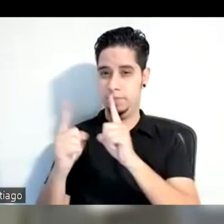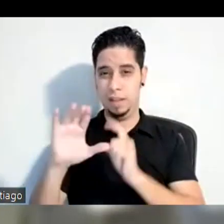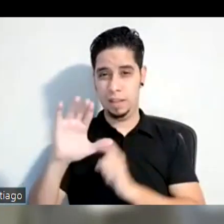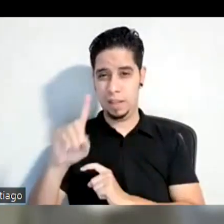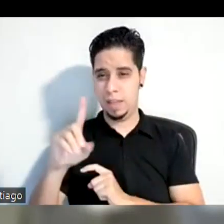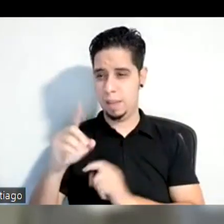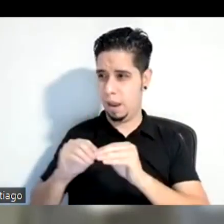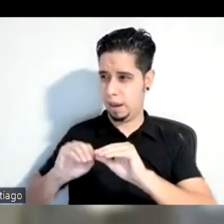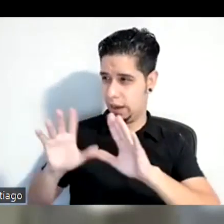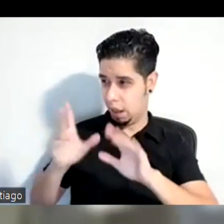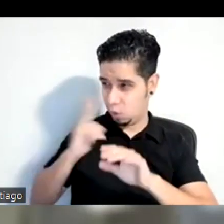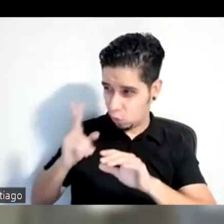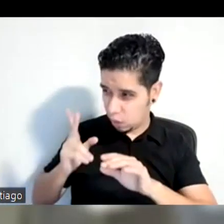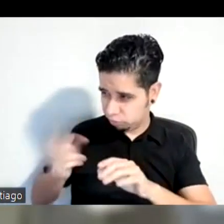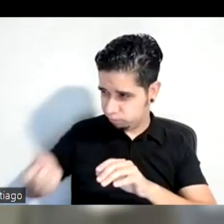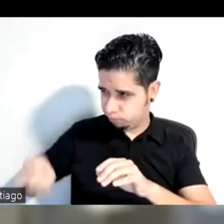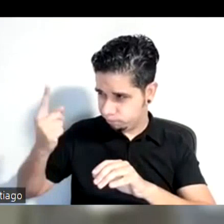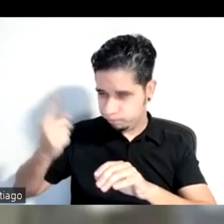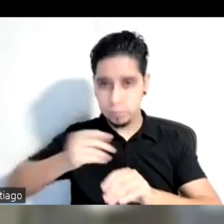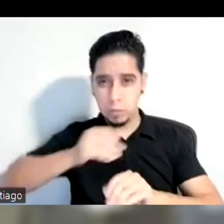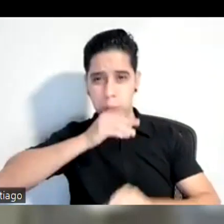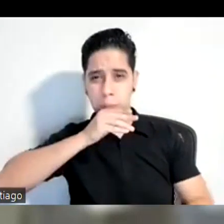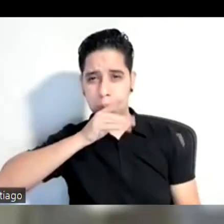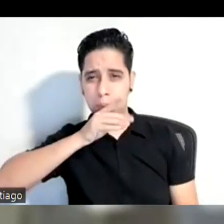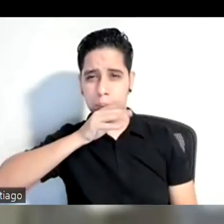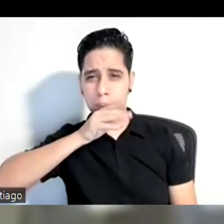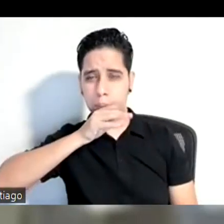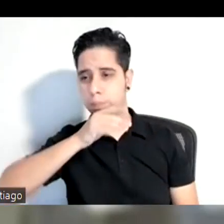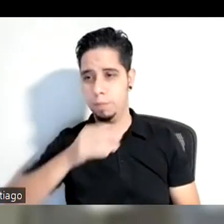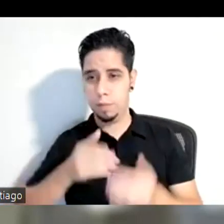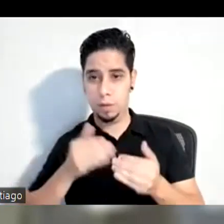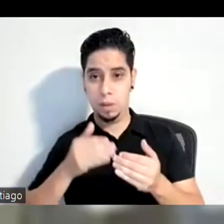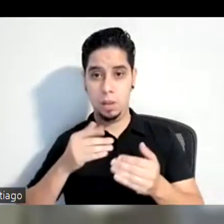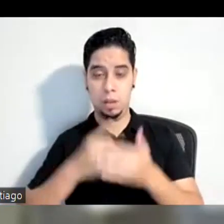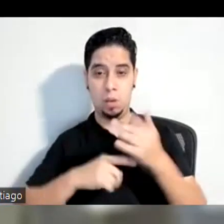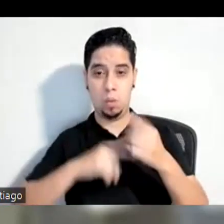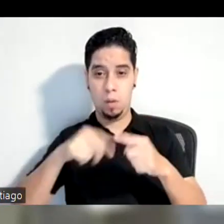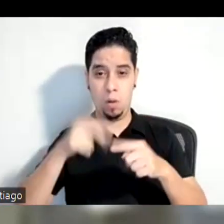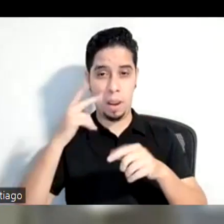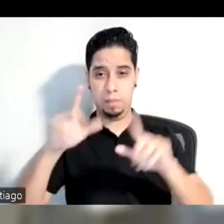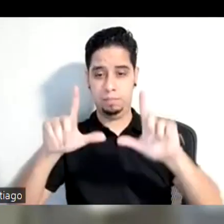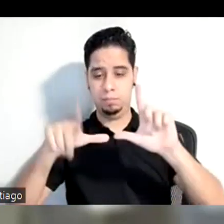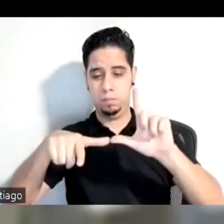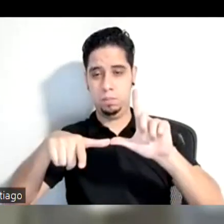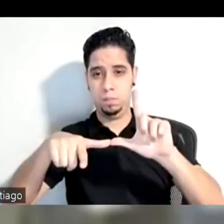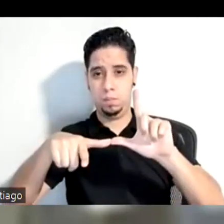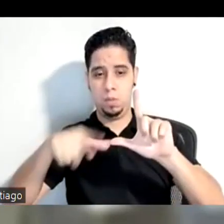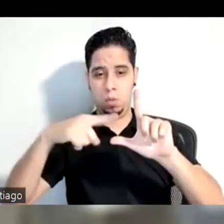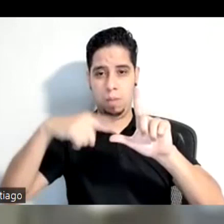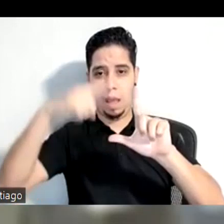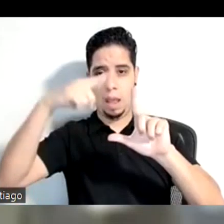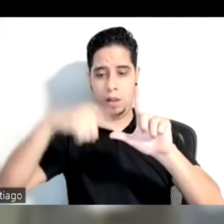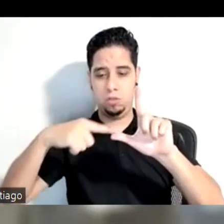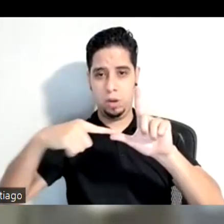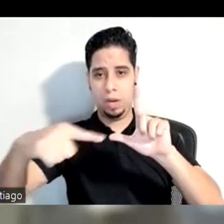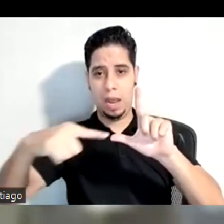tiene profundidad, es mucho más fácil tú decodificar la señal cuando lo ves plano. Entonces, entonces ¿qué